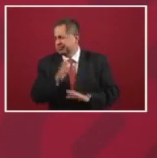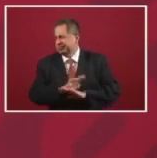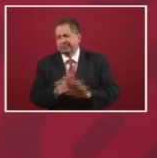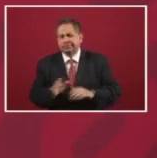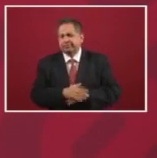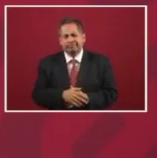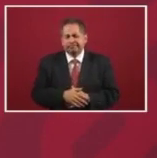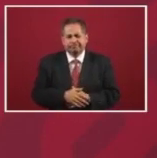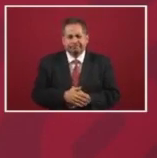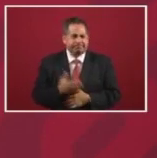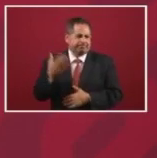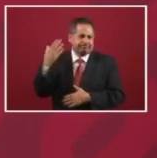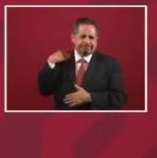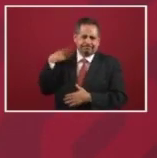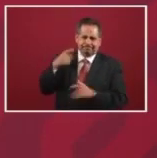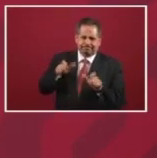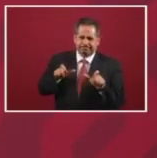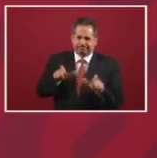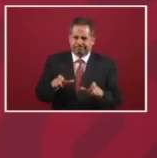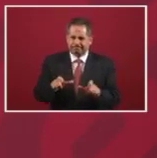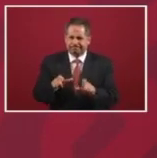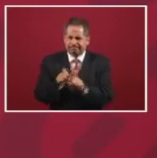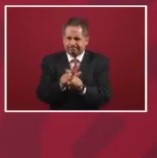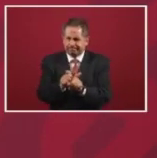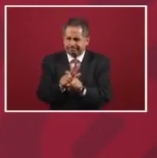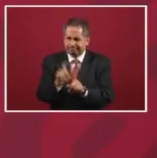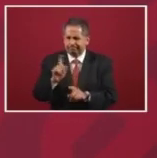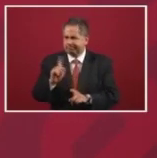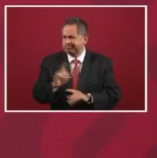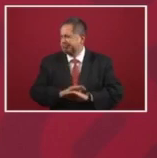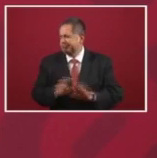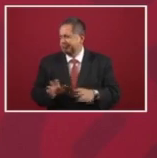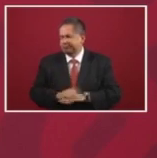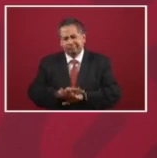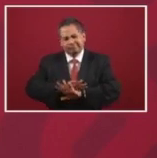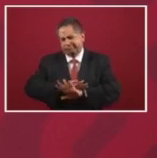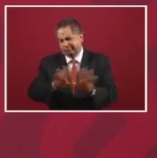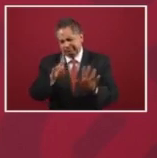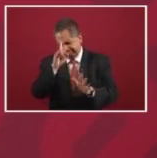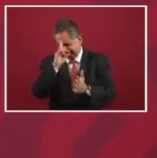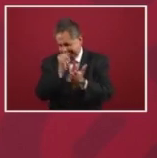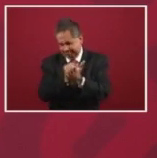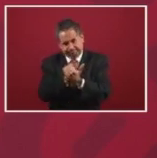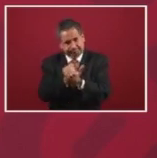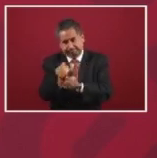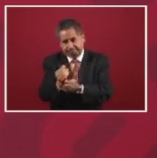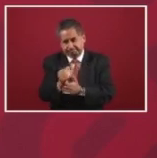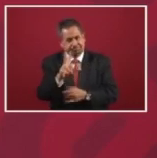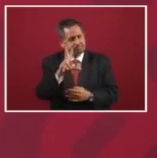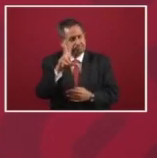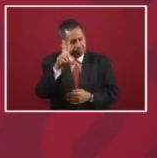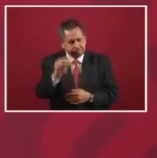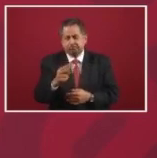No voy a usar guardaespaldas, eso ya lo tengo decidido y